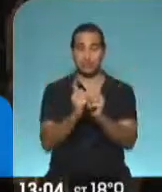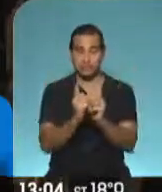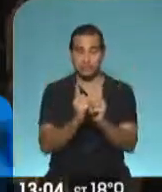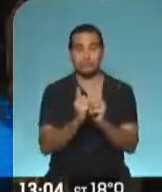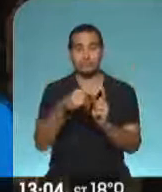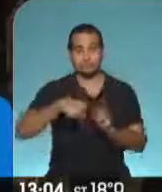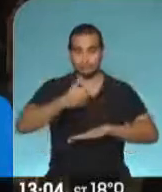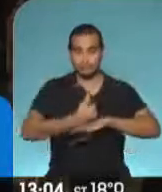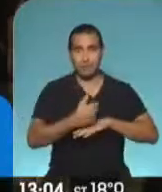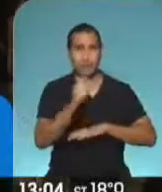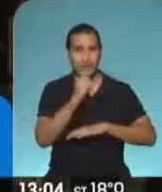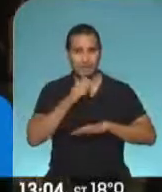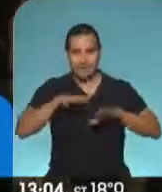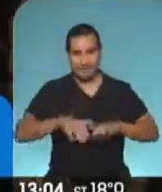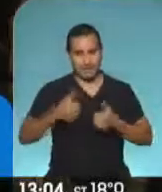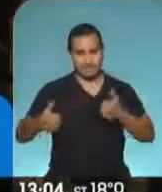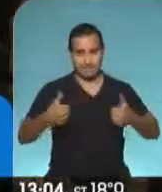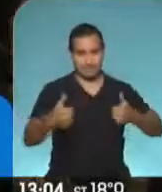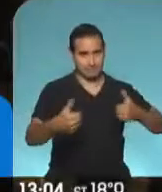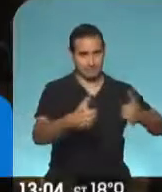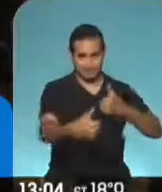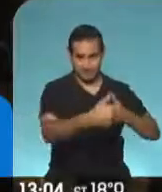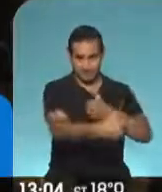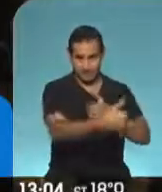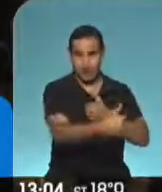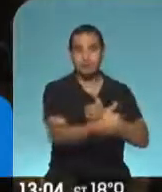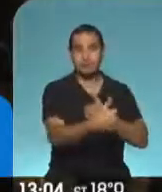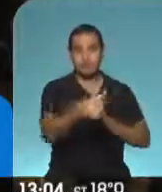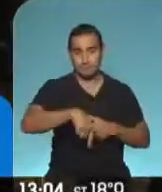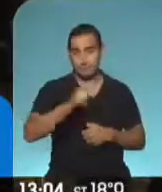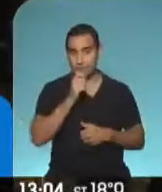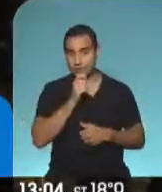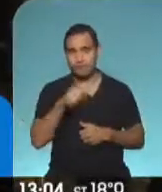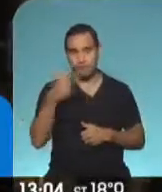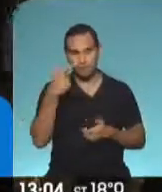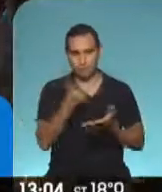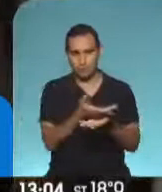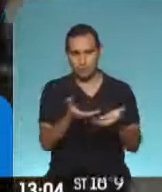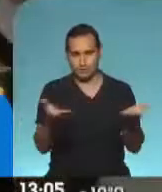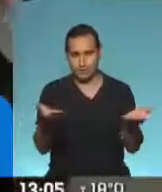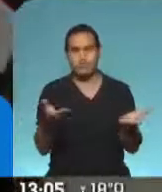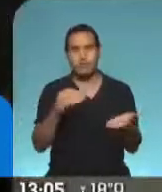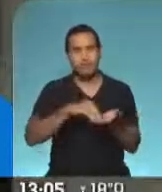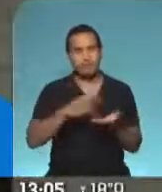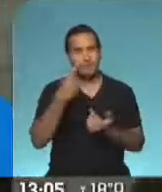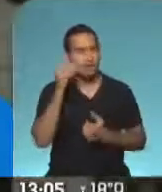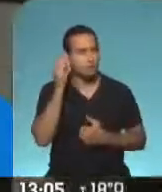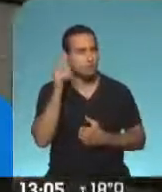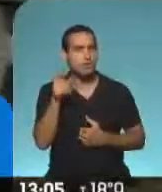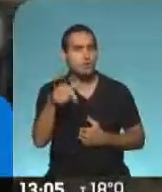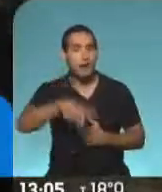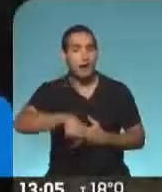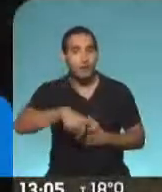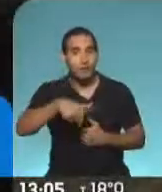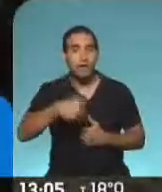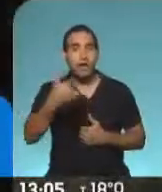los periodistas con distanciamiento social y vamos a mostrarles y escuchar también, porque en estos momentos